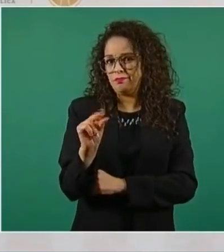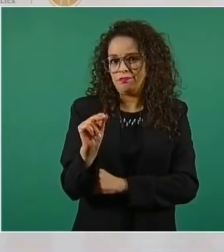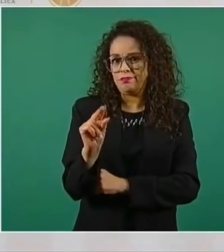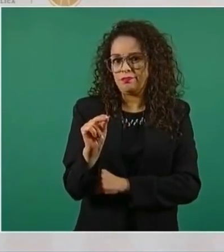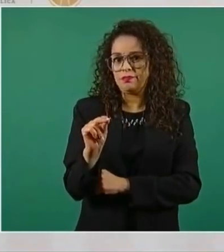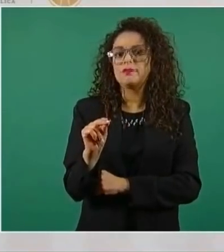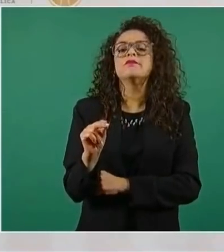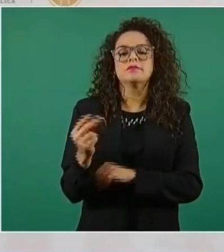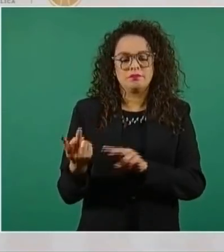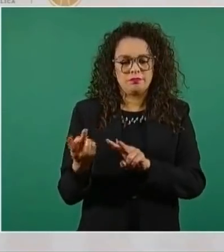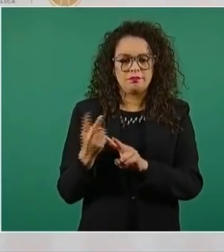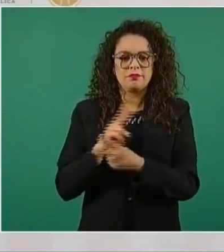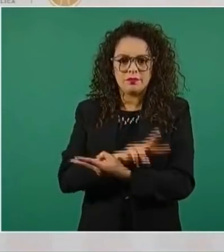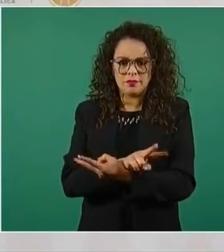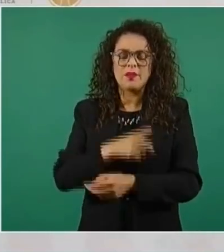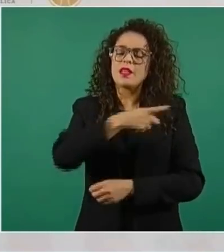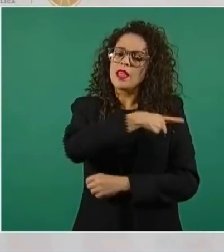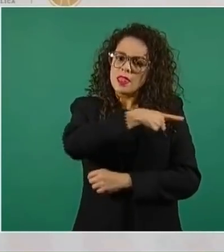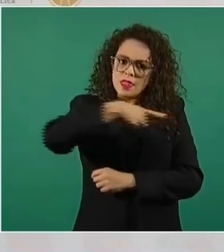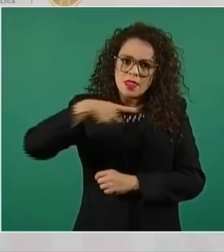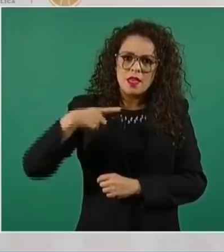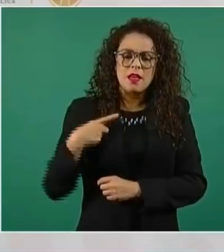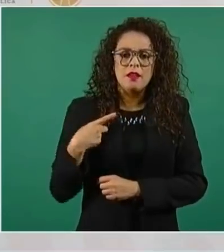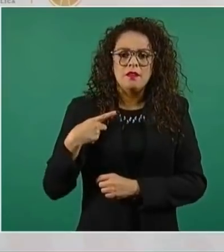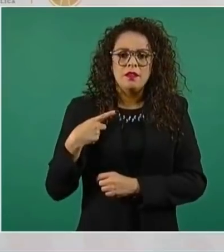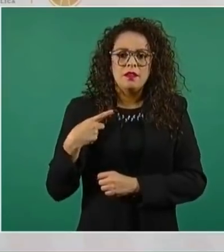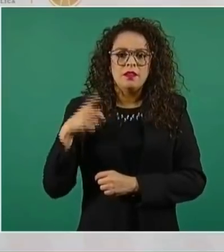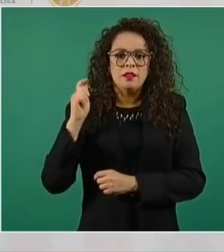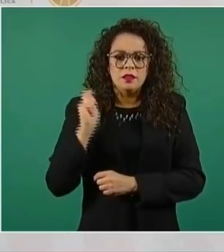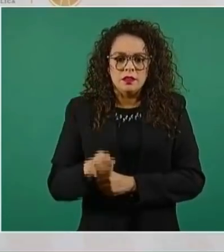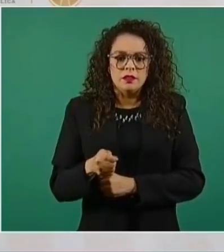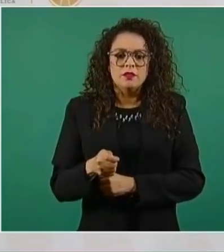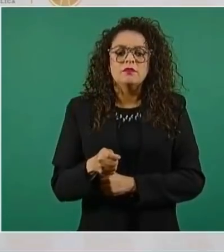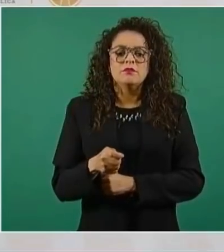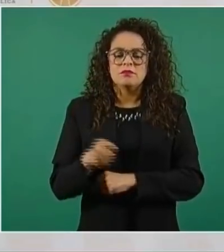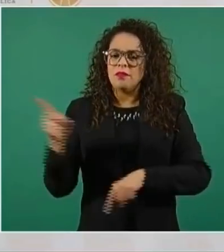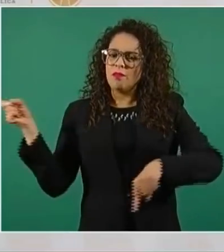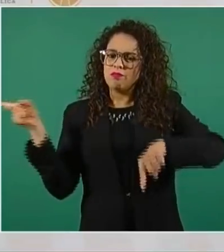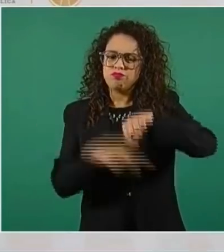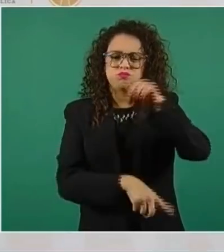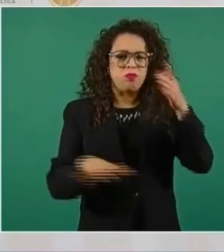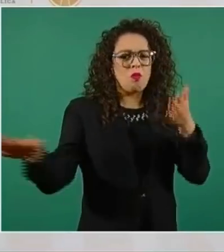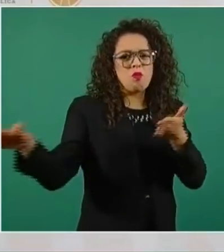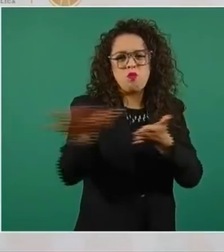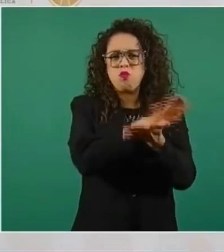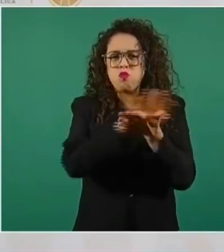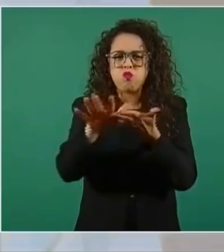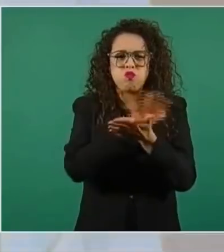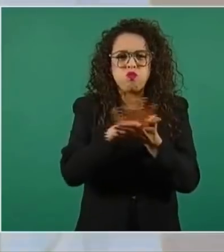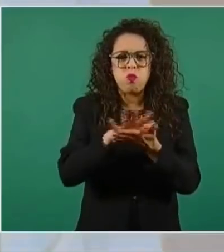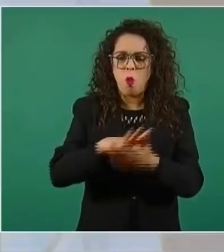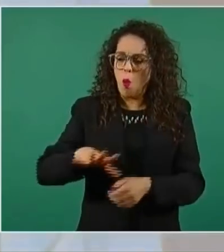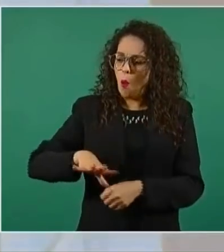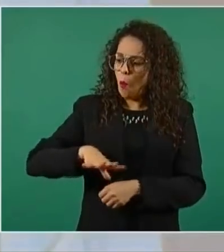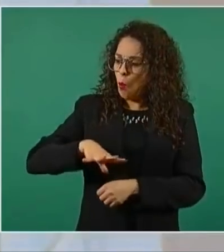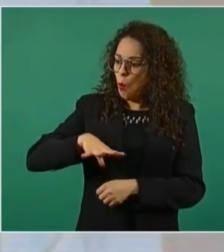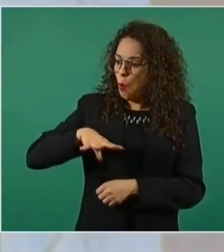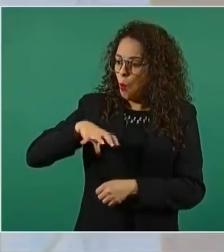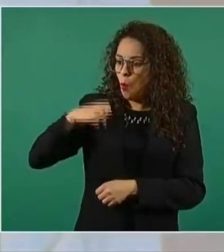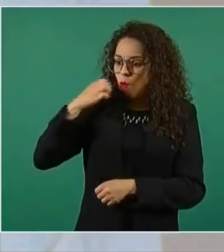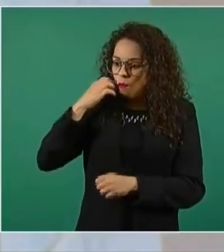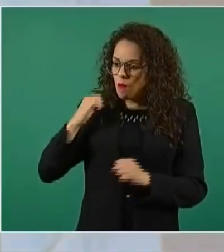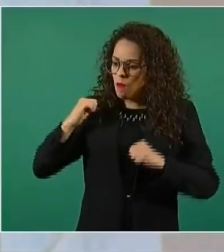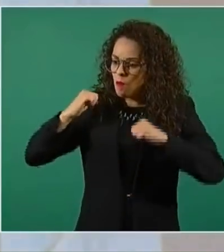cambio, procurar que desaparezca de la faz de la tierra la ambición, la